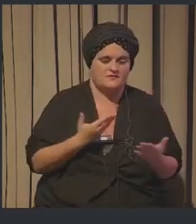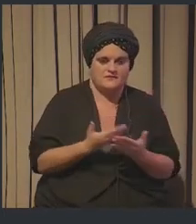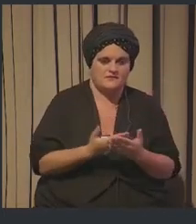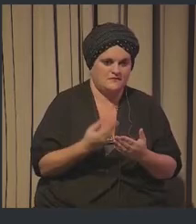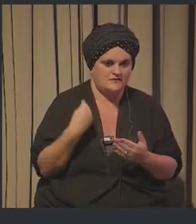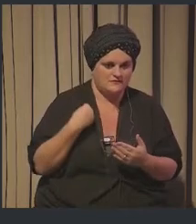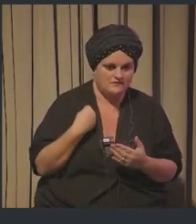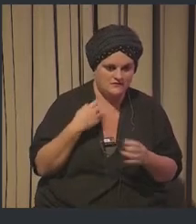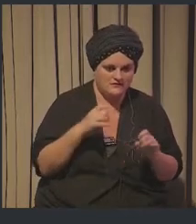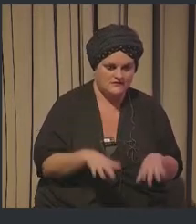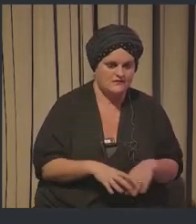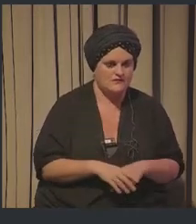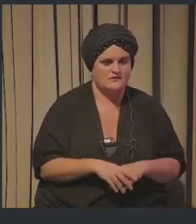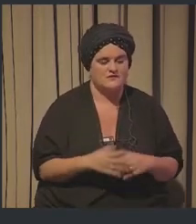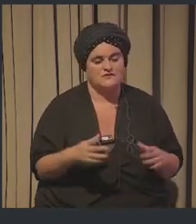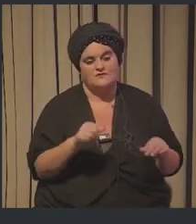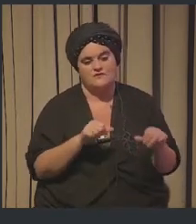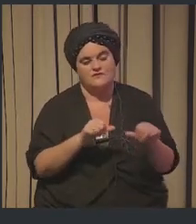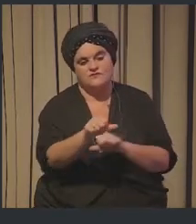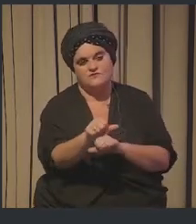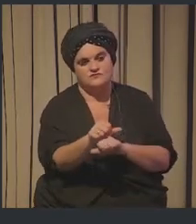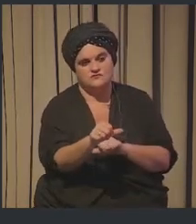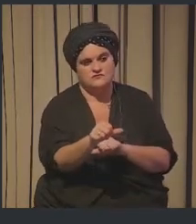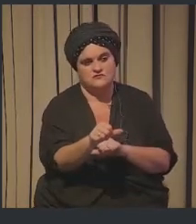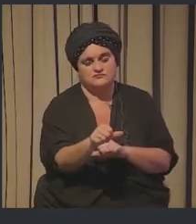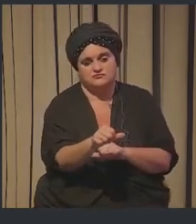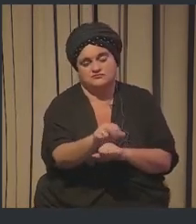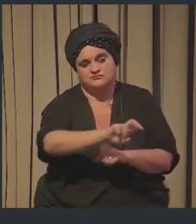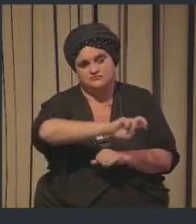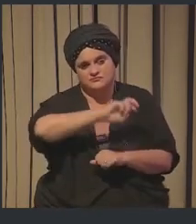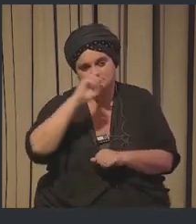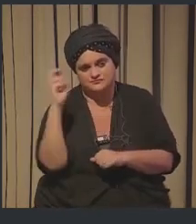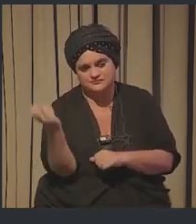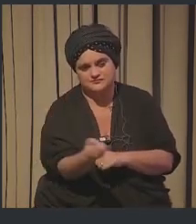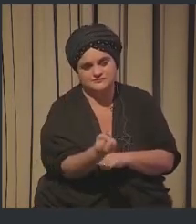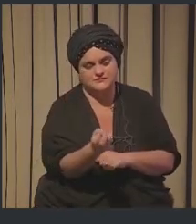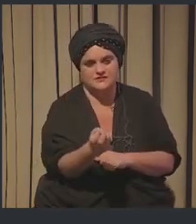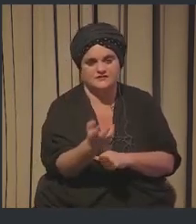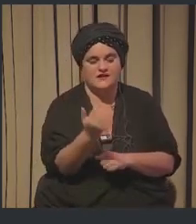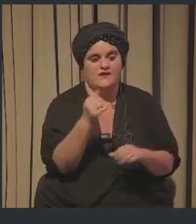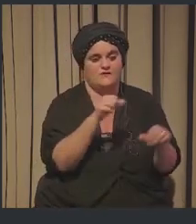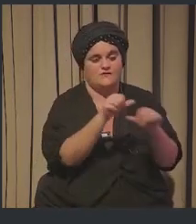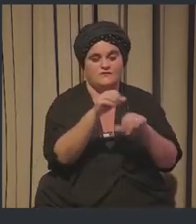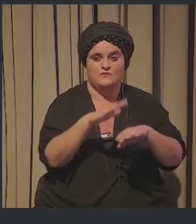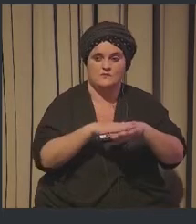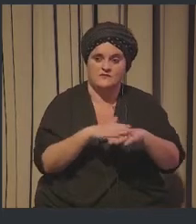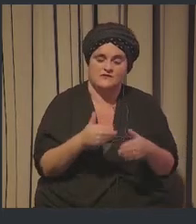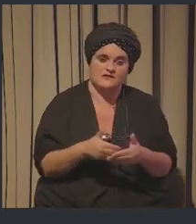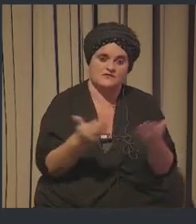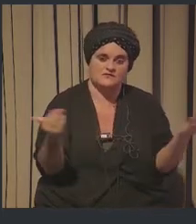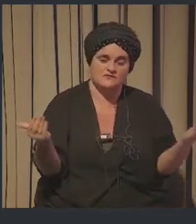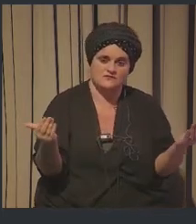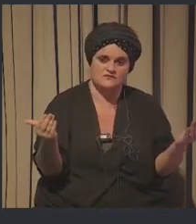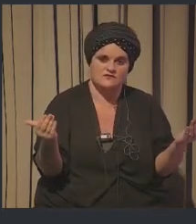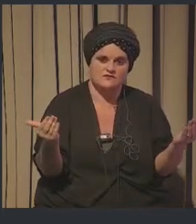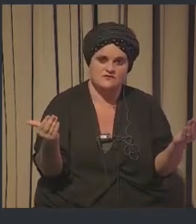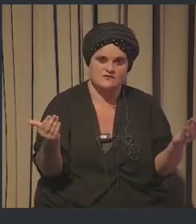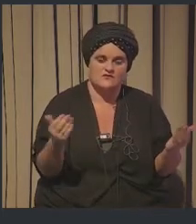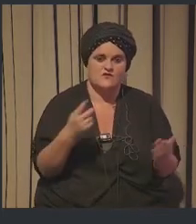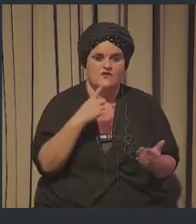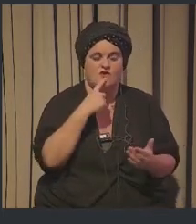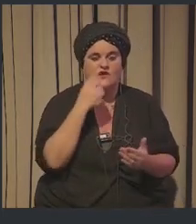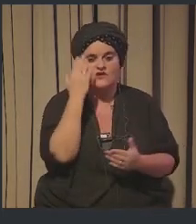también. Así que el futuro es muy variopinto. Y si tenemos futuros para todos o Futures for All, yo espero introducir esto